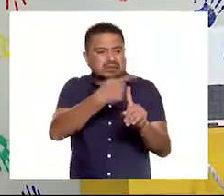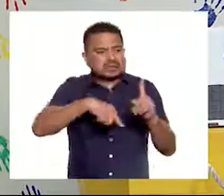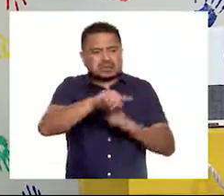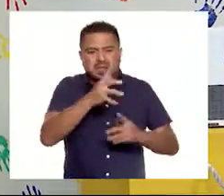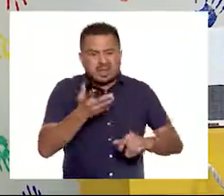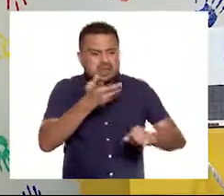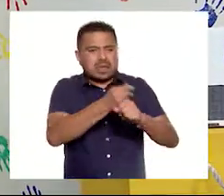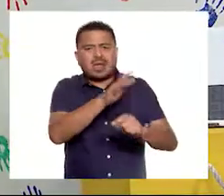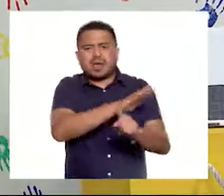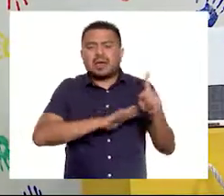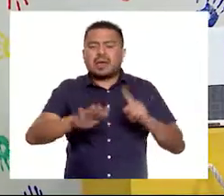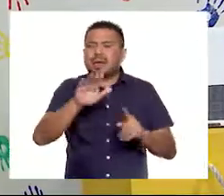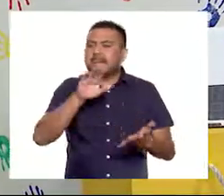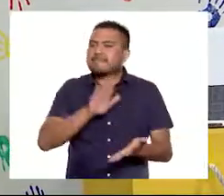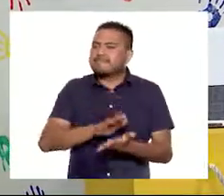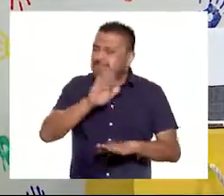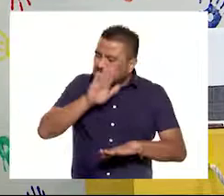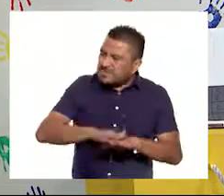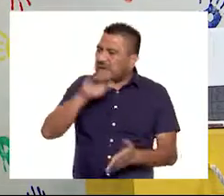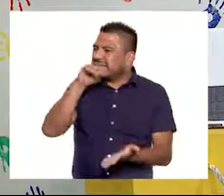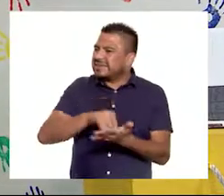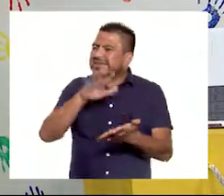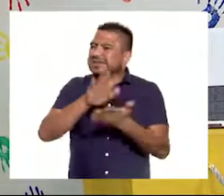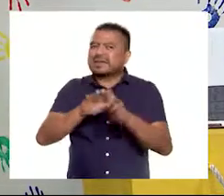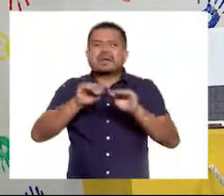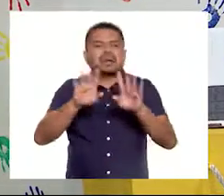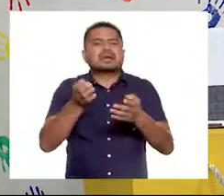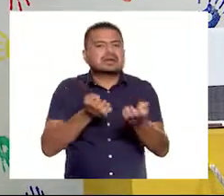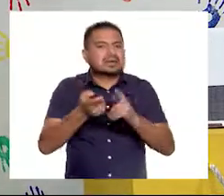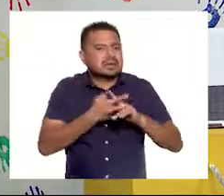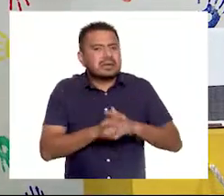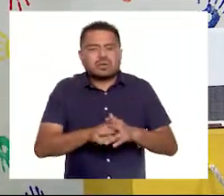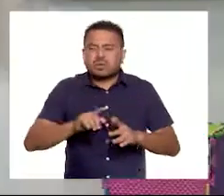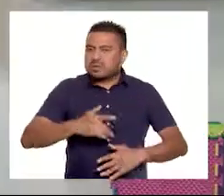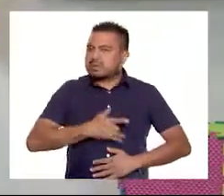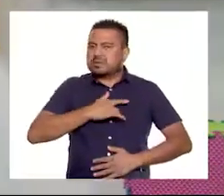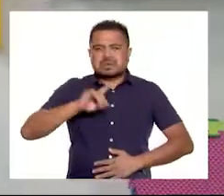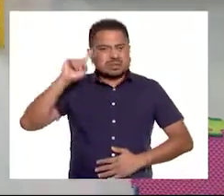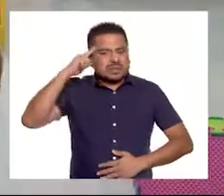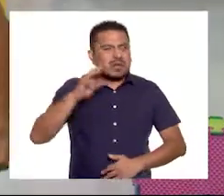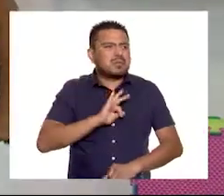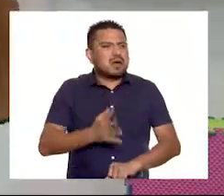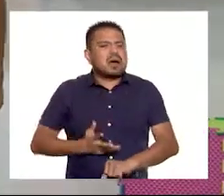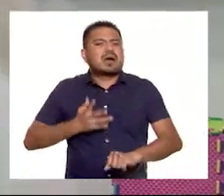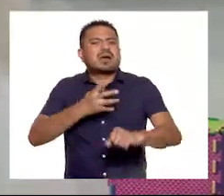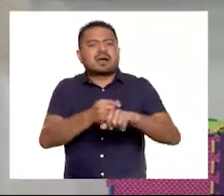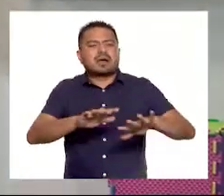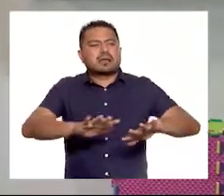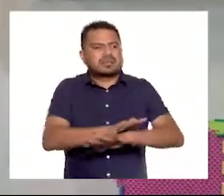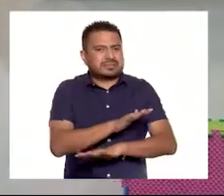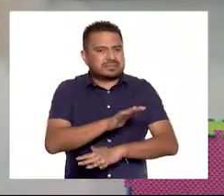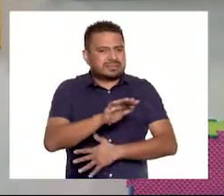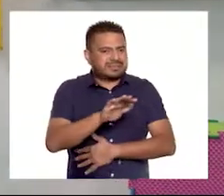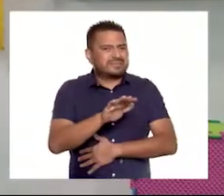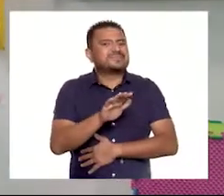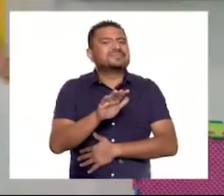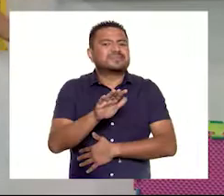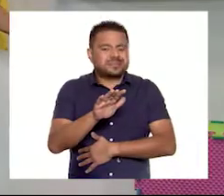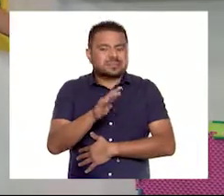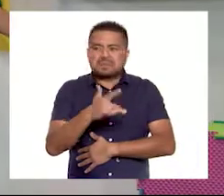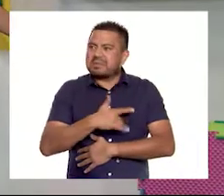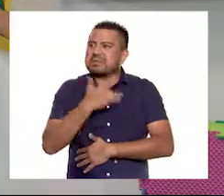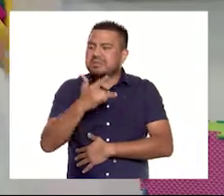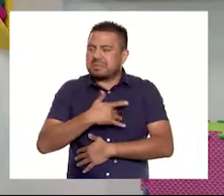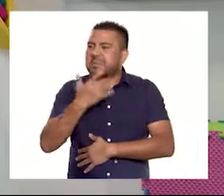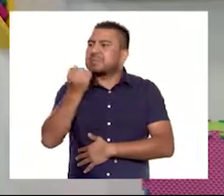hagan su estrategia para que ya la tengan bien clarita y empiecen a entrenar. Y cuando sientan que el enojo, estrategia. Ah, sí. Pues me